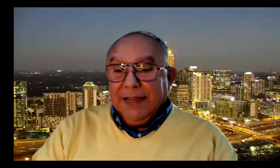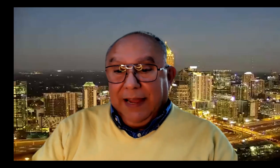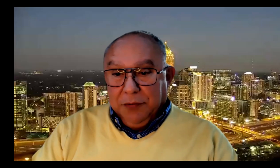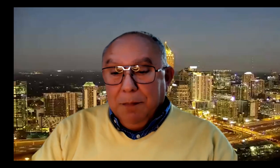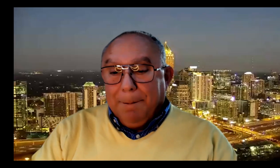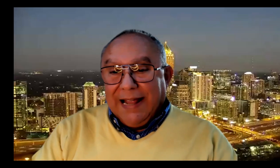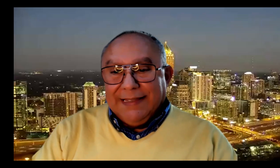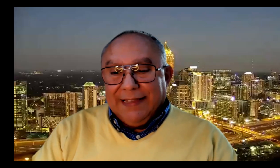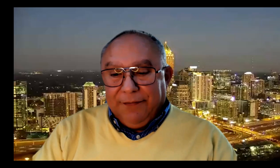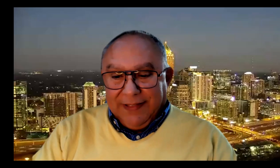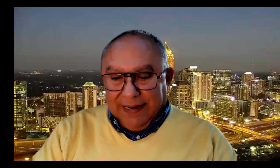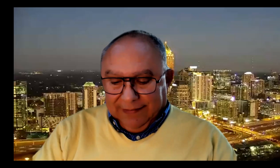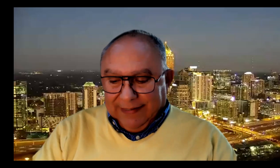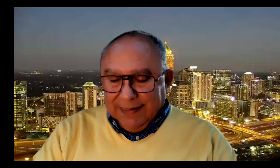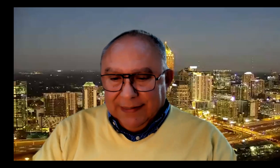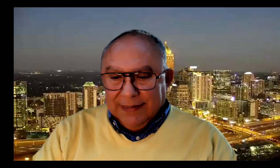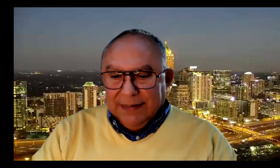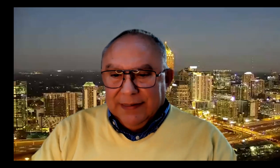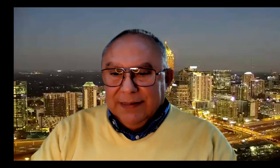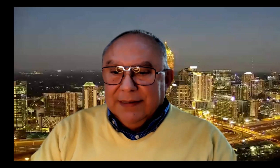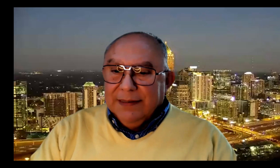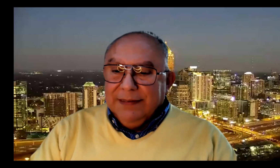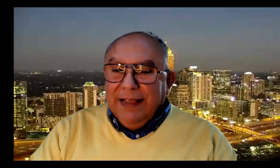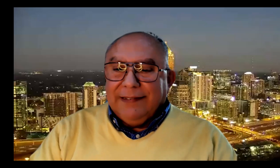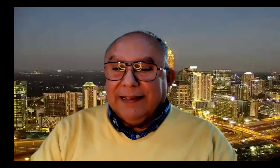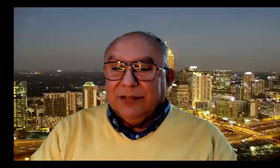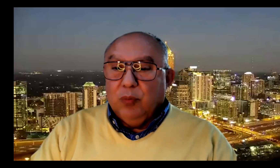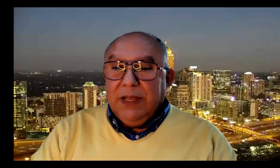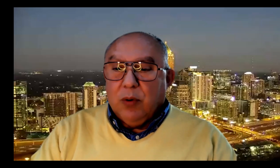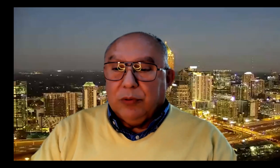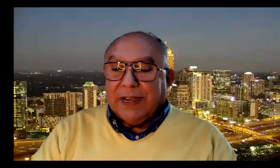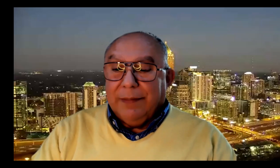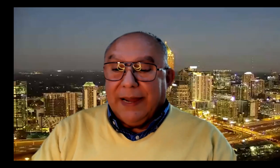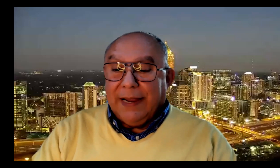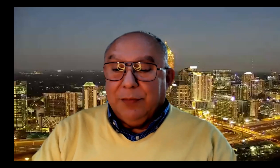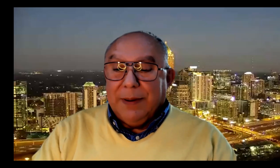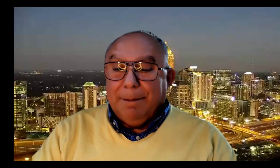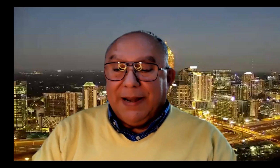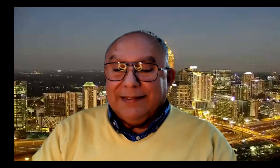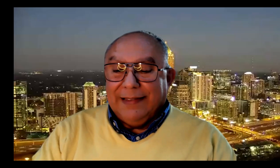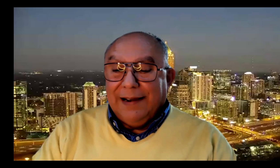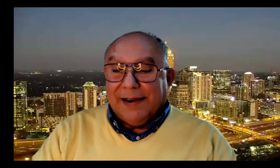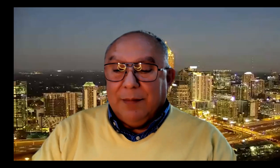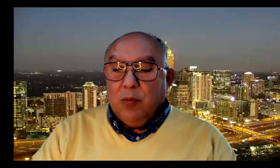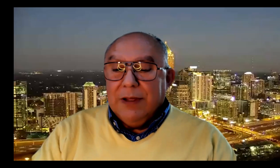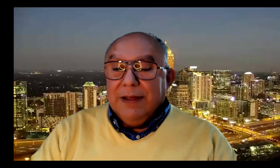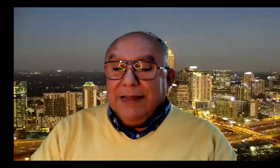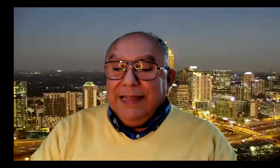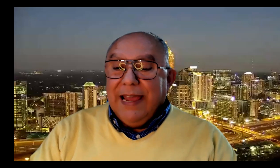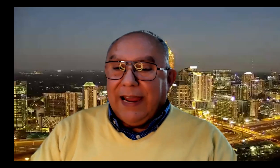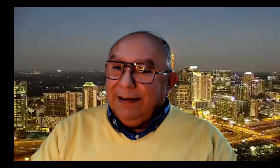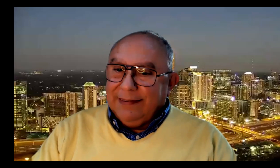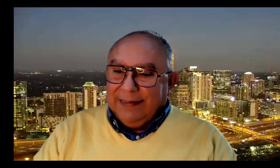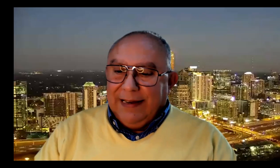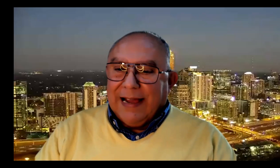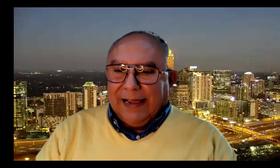afanosamente en un plan de defenderse, dice que su hijo trabaja en una empresa del ramo